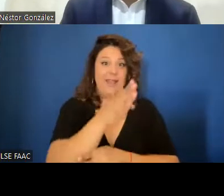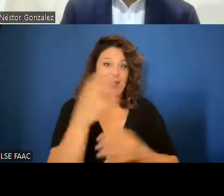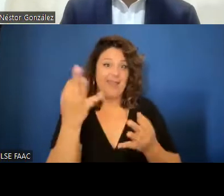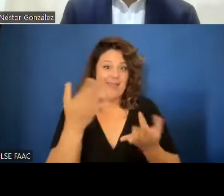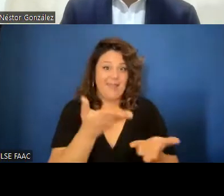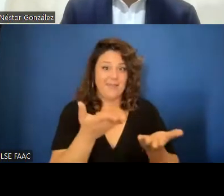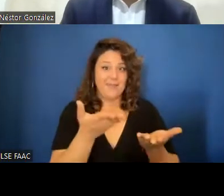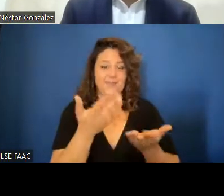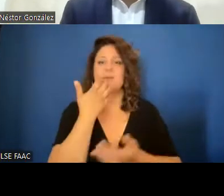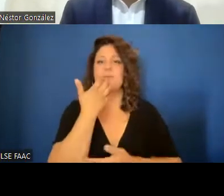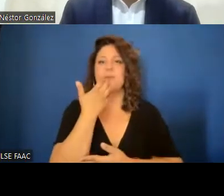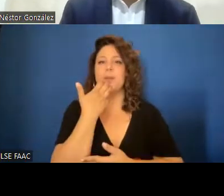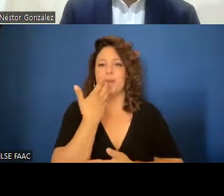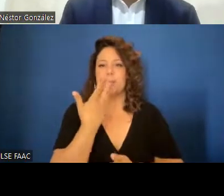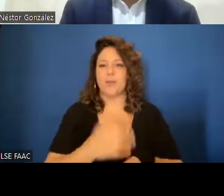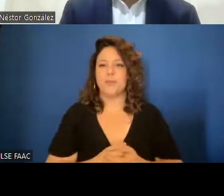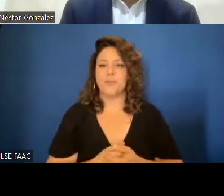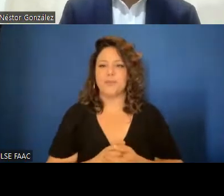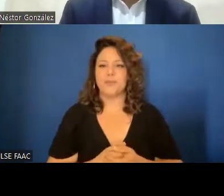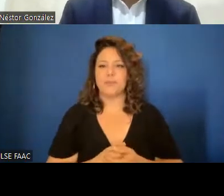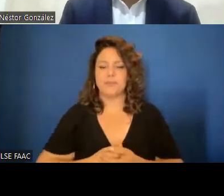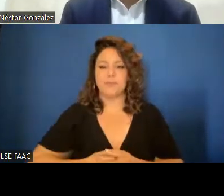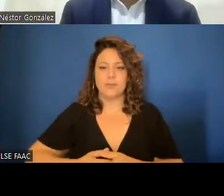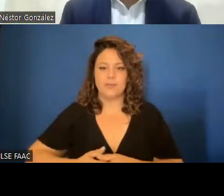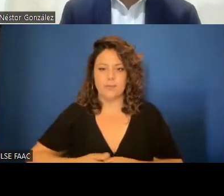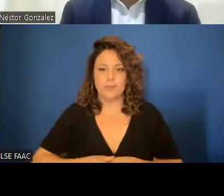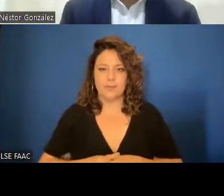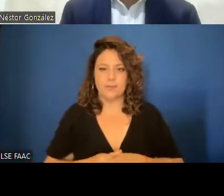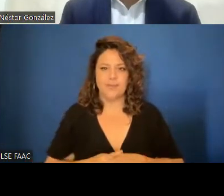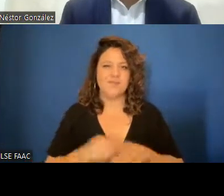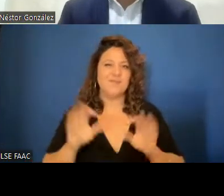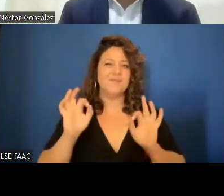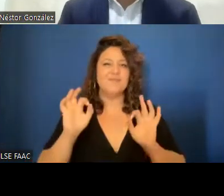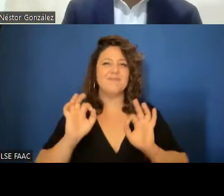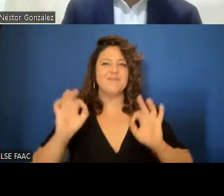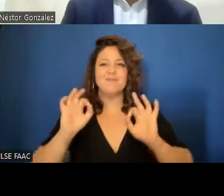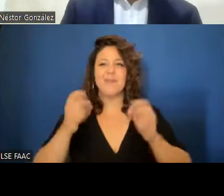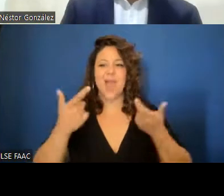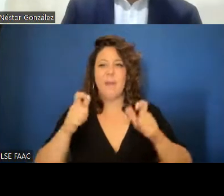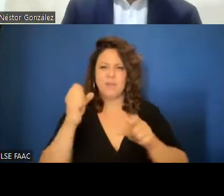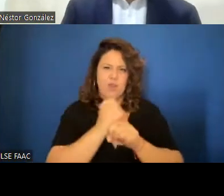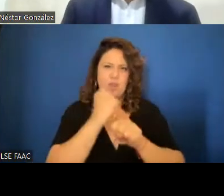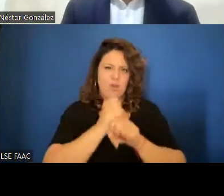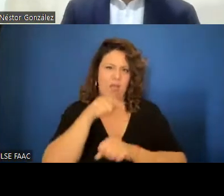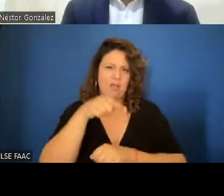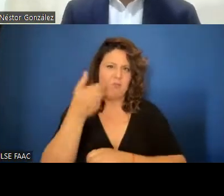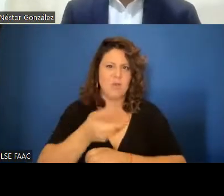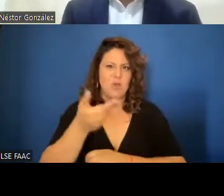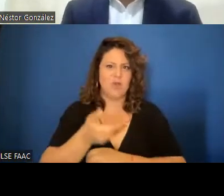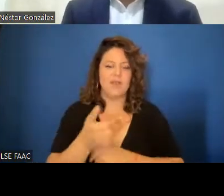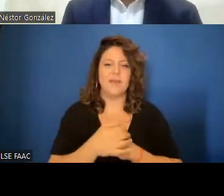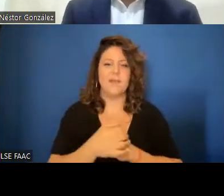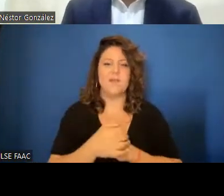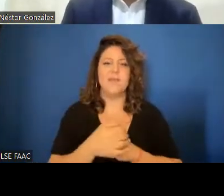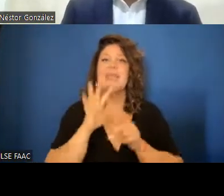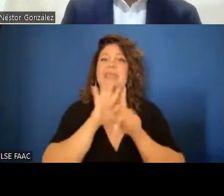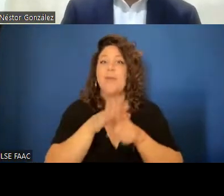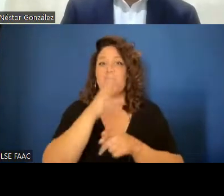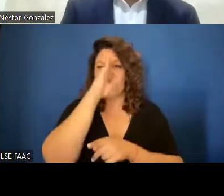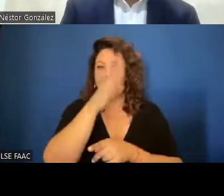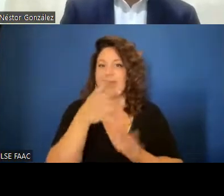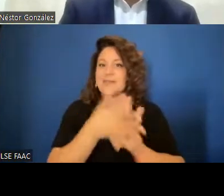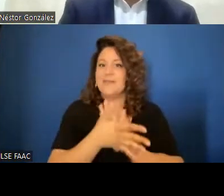muy útiles para, pues bueno, para todas las partes, asociaciones y letrados que vayamos a defender pues, cualquier situación de discriminación